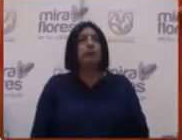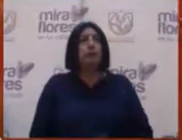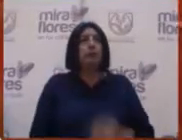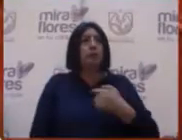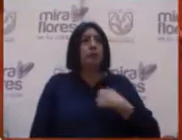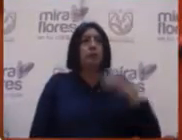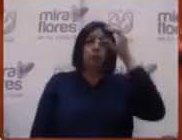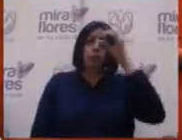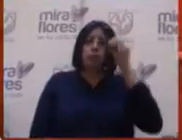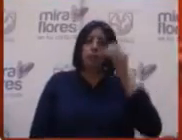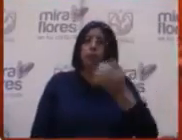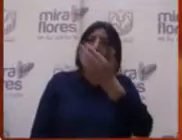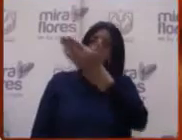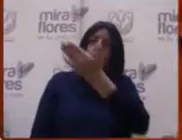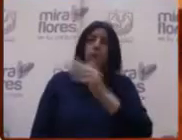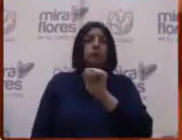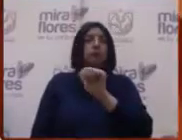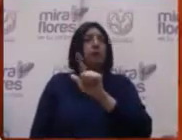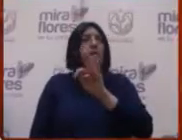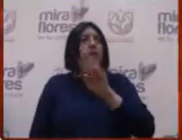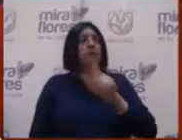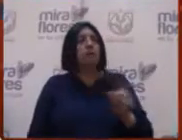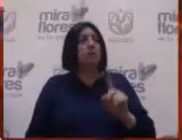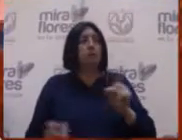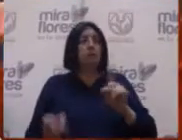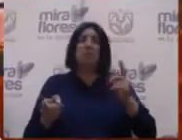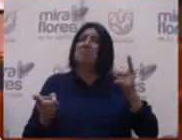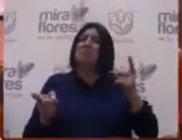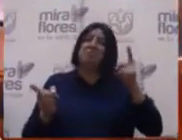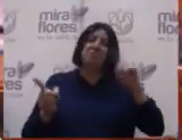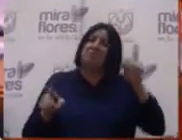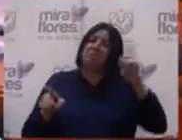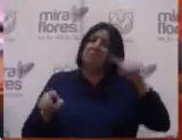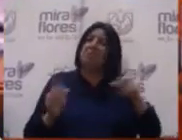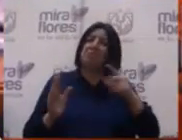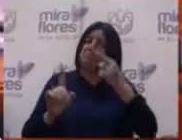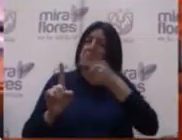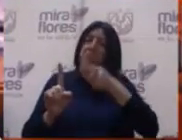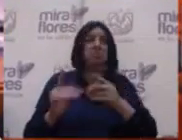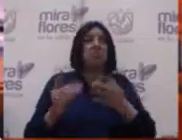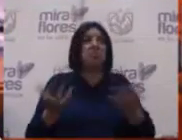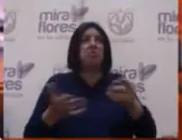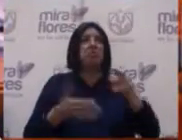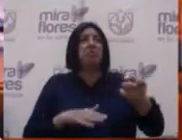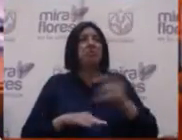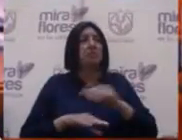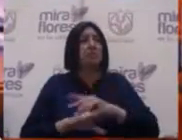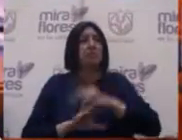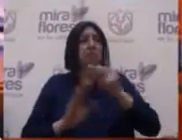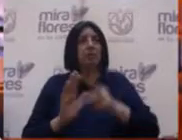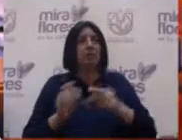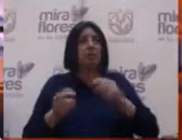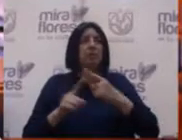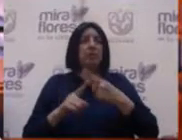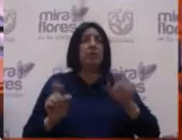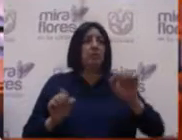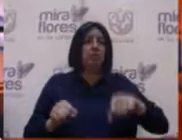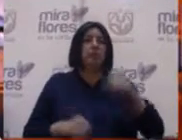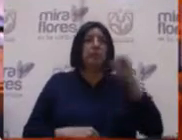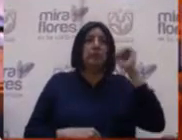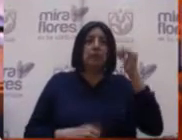opino igual que el señor de Albertis. Podemos estar de acuerdo, ¿no?, en muchos puntos de lo que se plantea este plan urbano, pero sí tenemos todo el